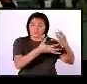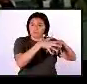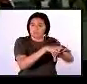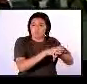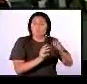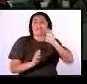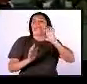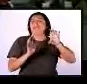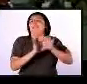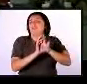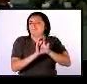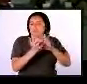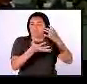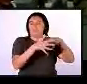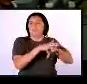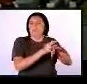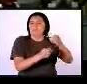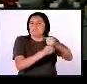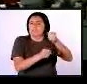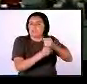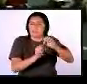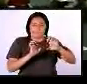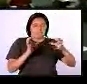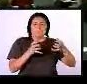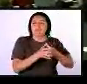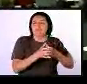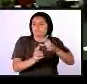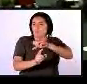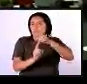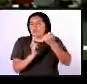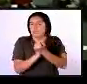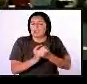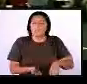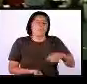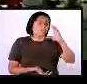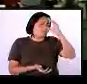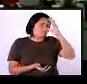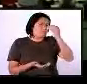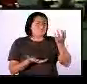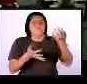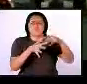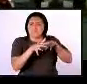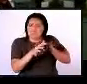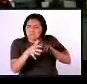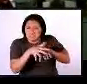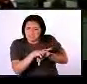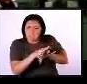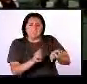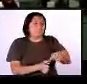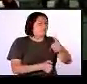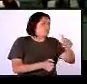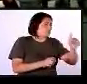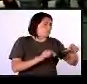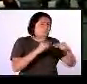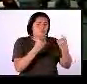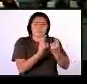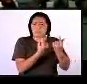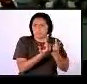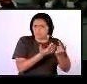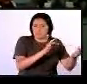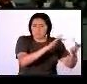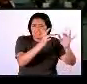justamente de inclusión y de trabajo en equipo, trabajo social. Los chicos se integran junto a los demás elencos de la red y